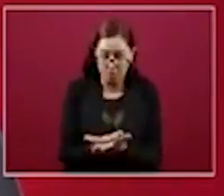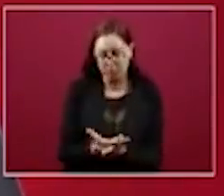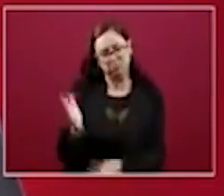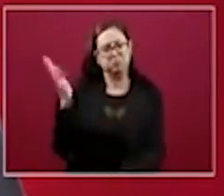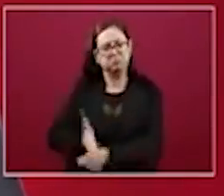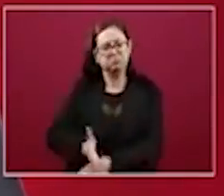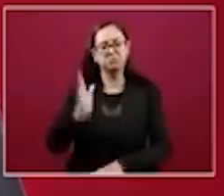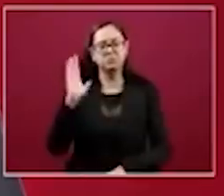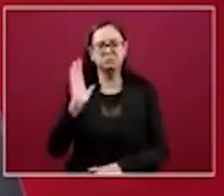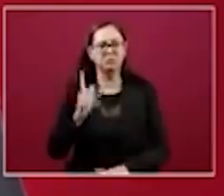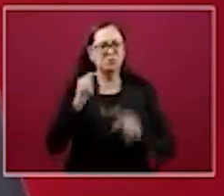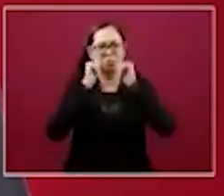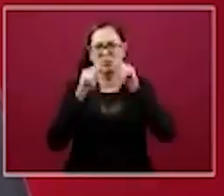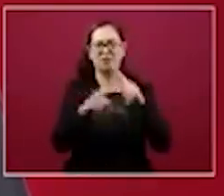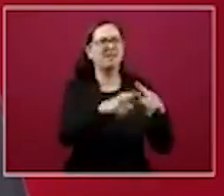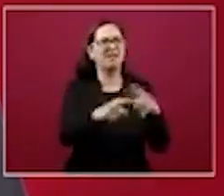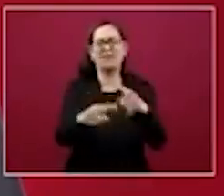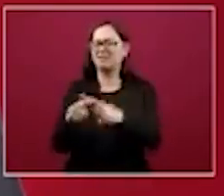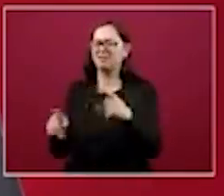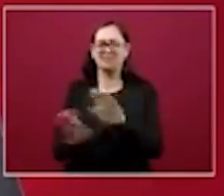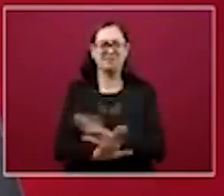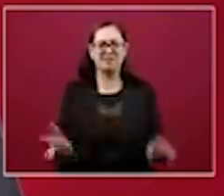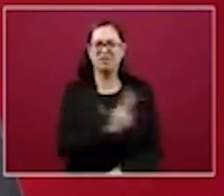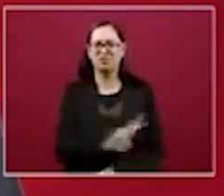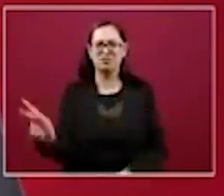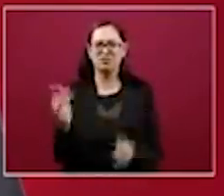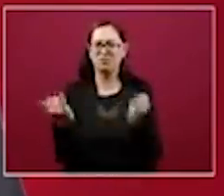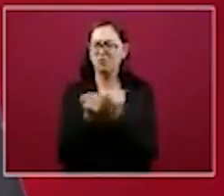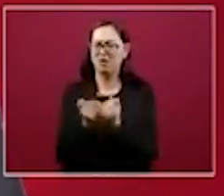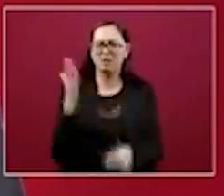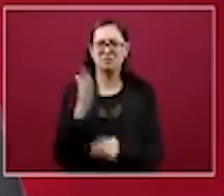sea. No hay impunidad,